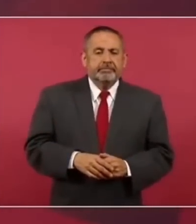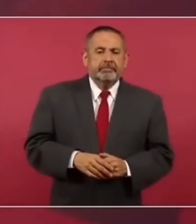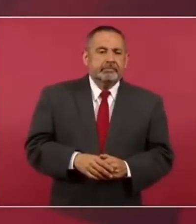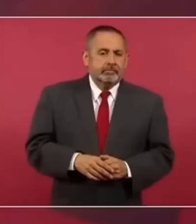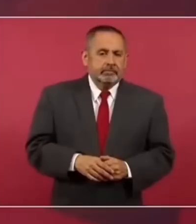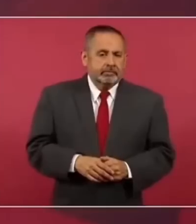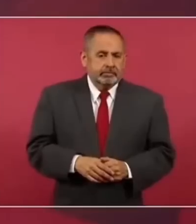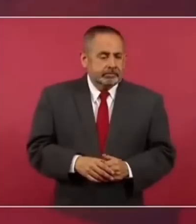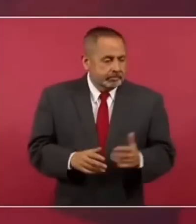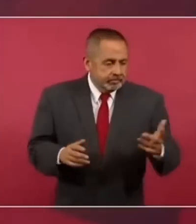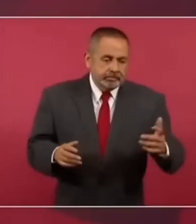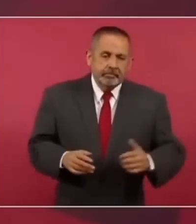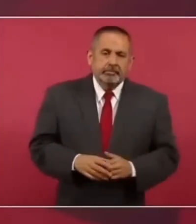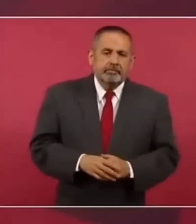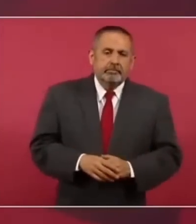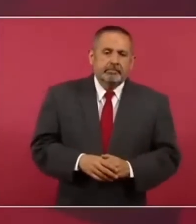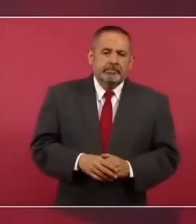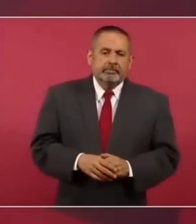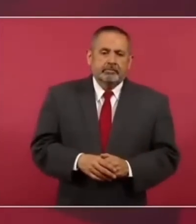ahora sí que,